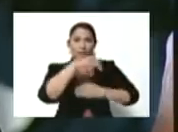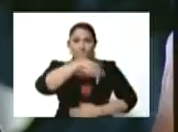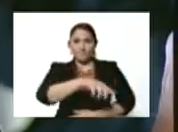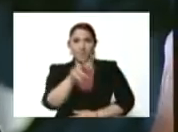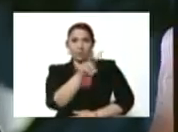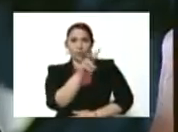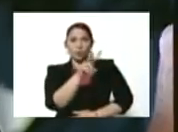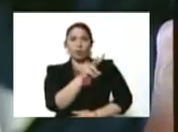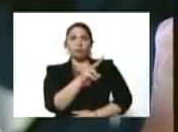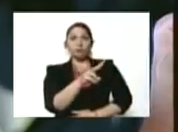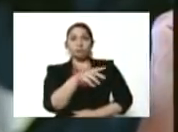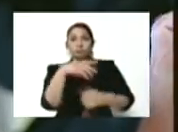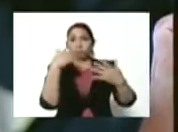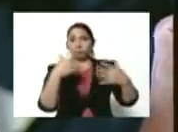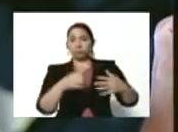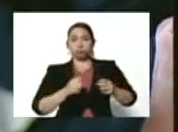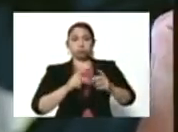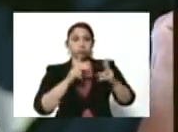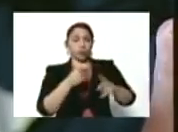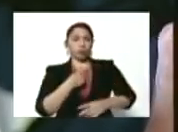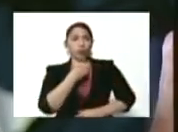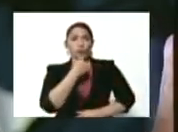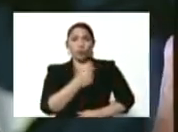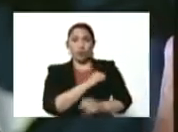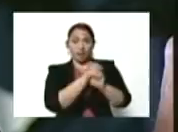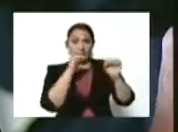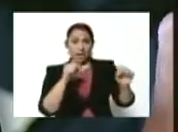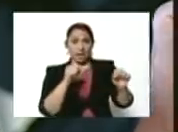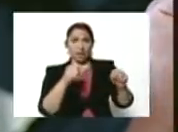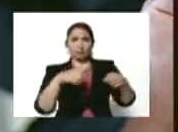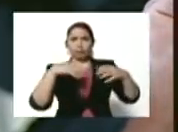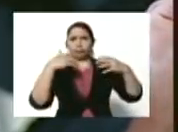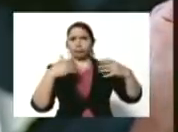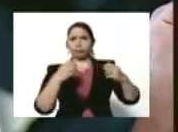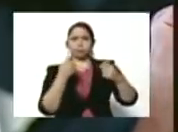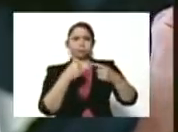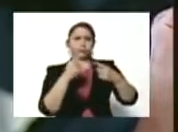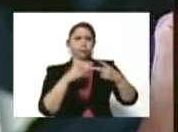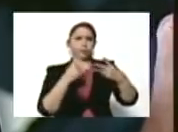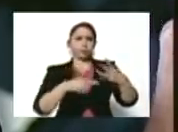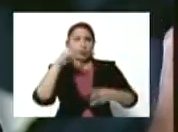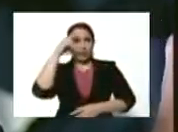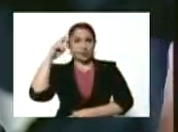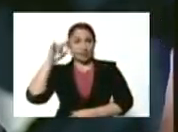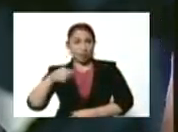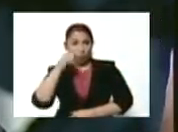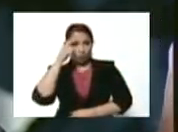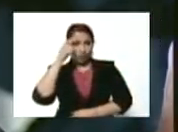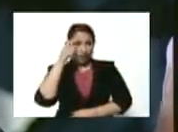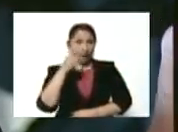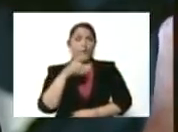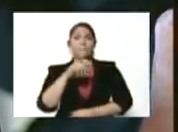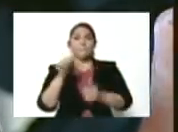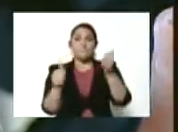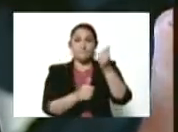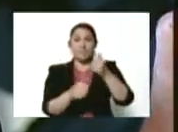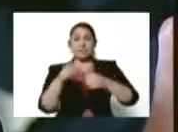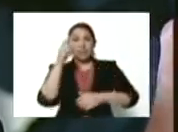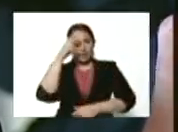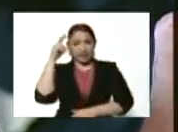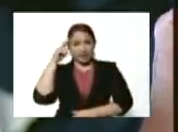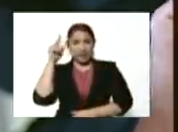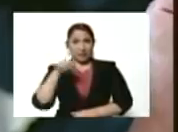resulta que en muchas oportunidades, eso no lo dije yo hoy en la mañana, pero en muchas oportunidades, el canciller Arriaza, el vicecanciller Iván Gil,